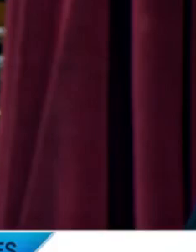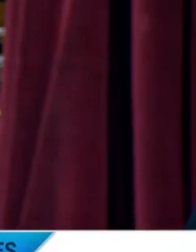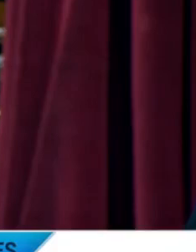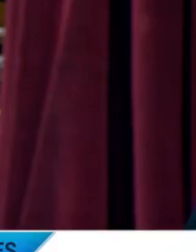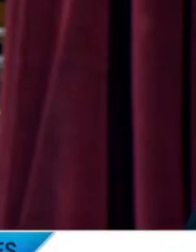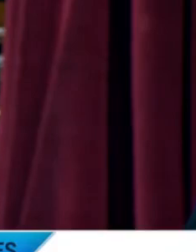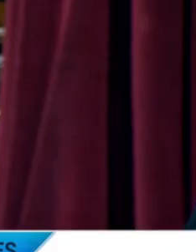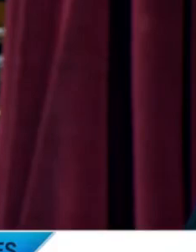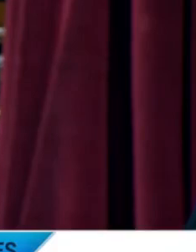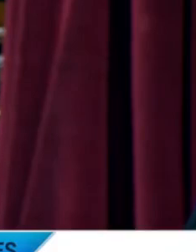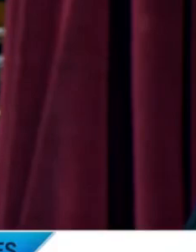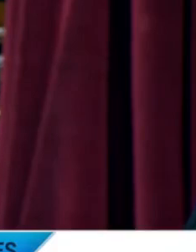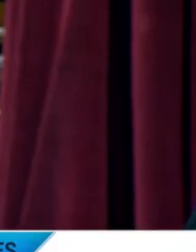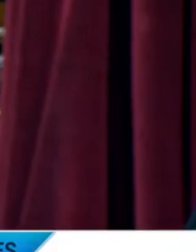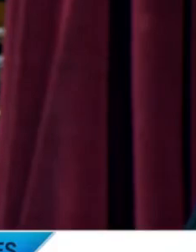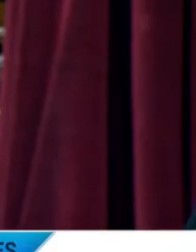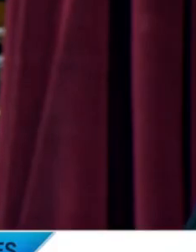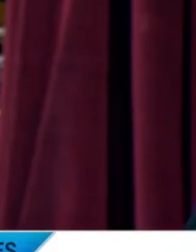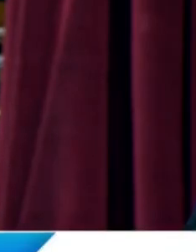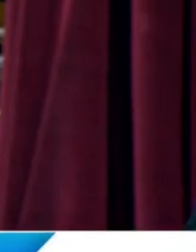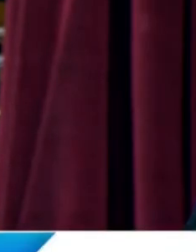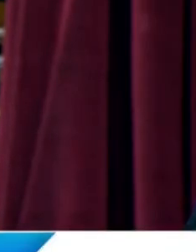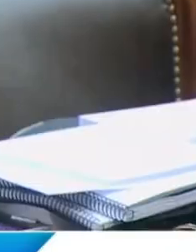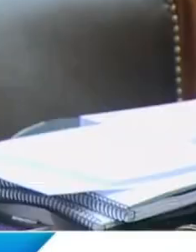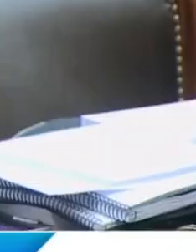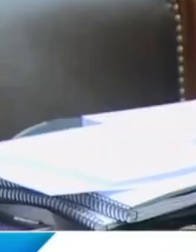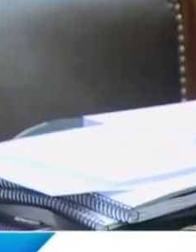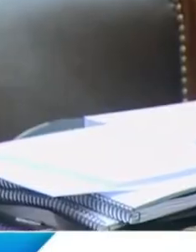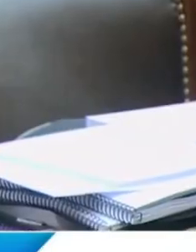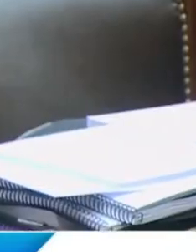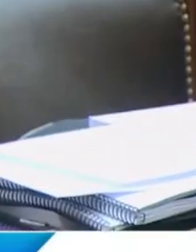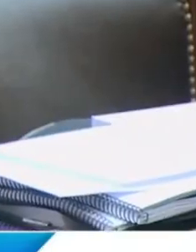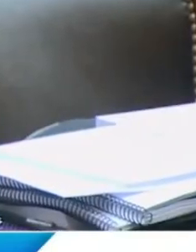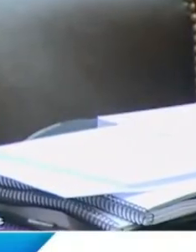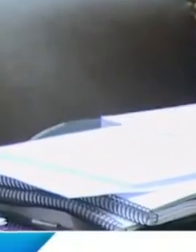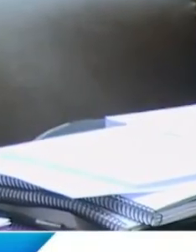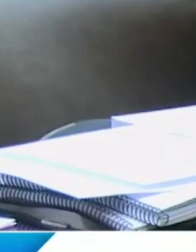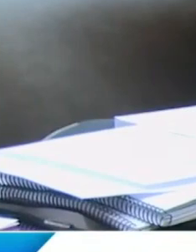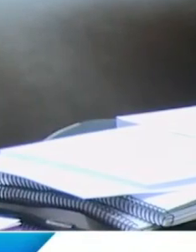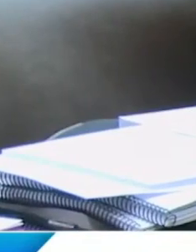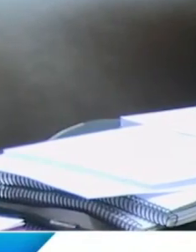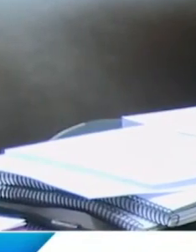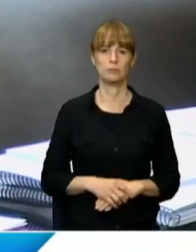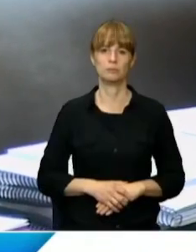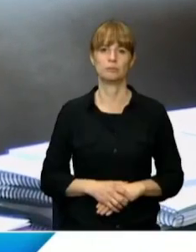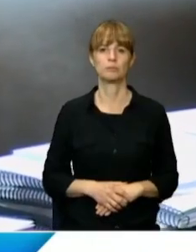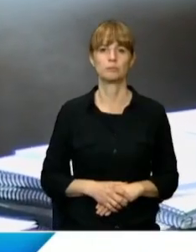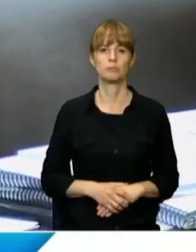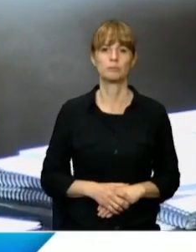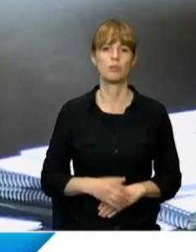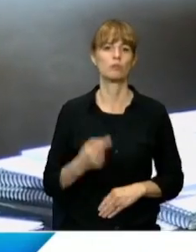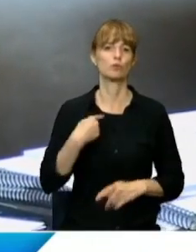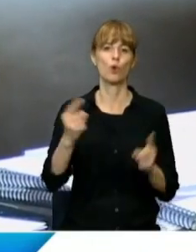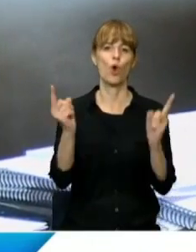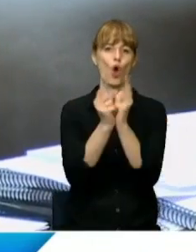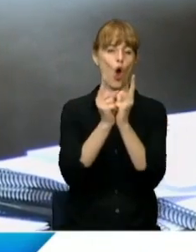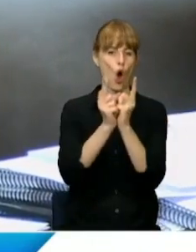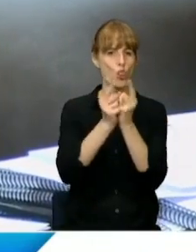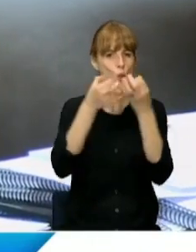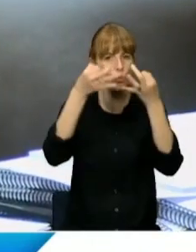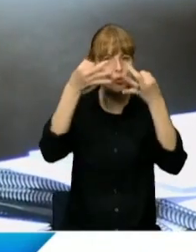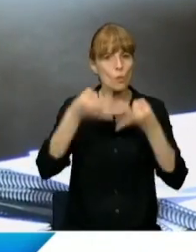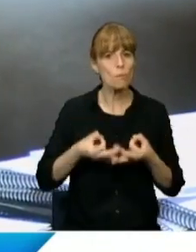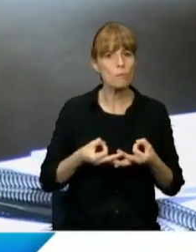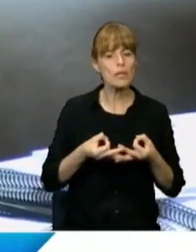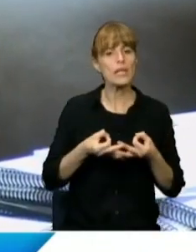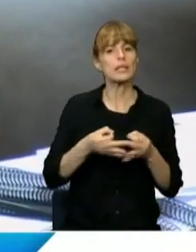La diputada Ana Carla Carrizo. Gracias, presidenta. Bueno, yo voy a ser muy breve y voy a cumplir mis 5 minutos. Soy radical,